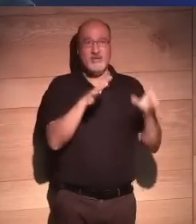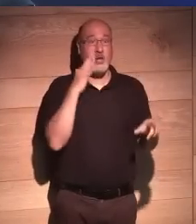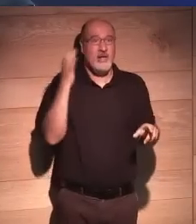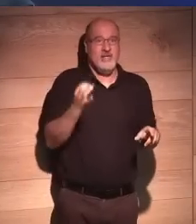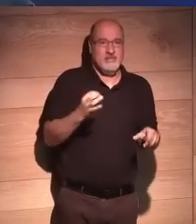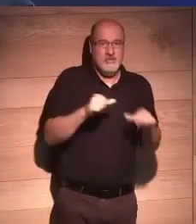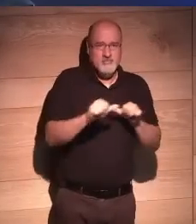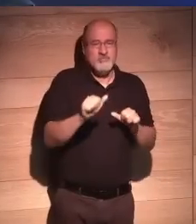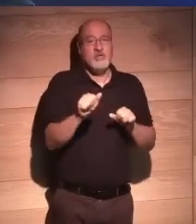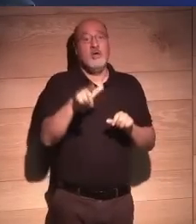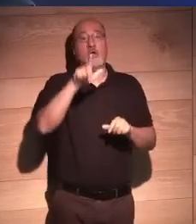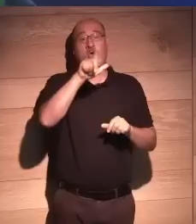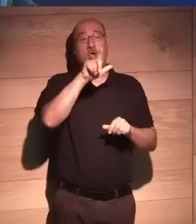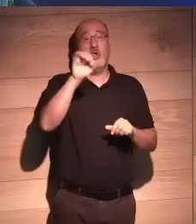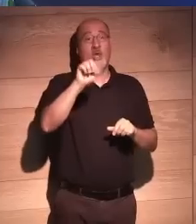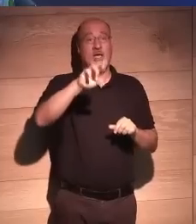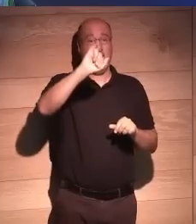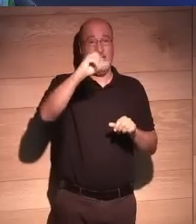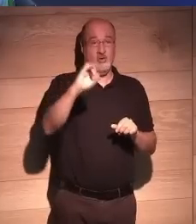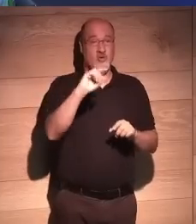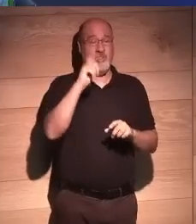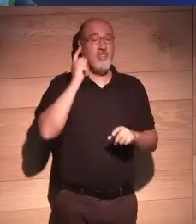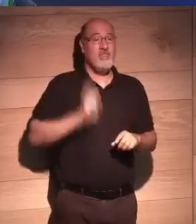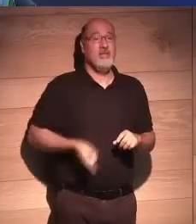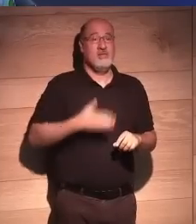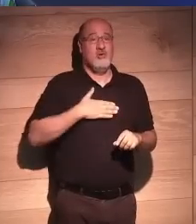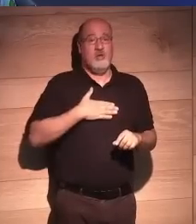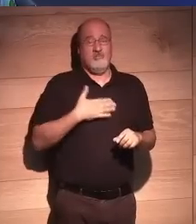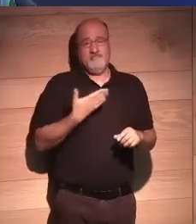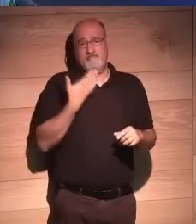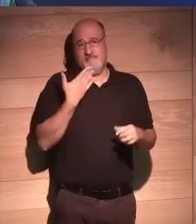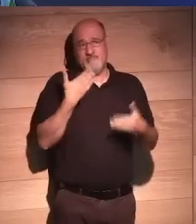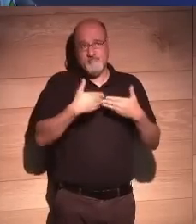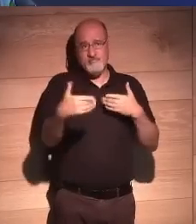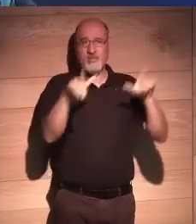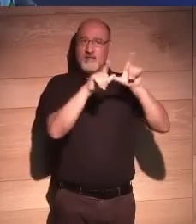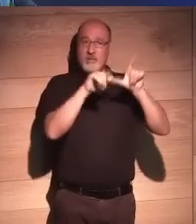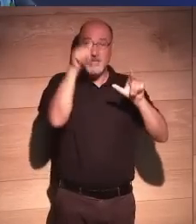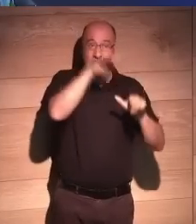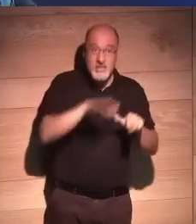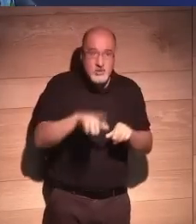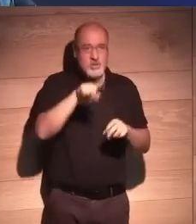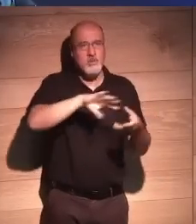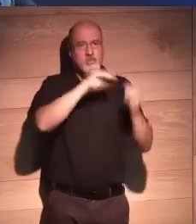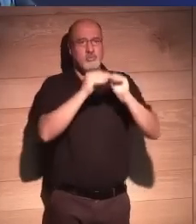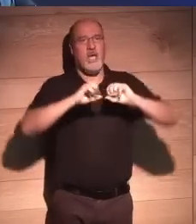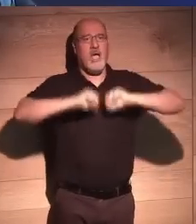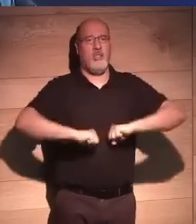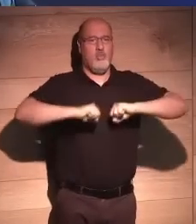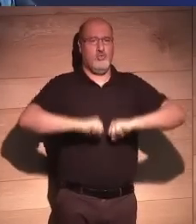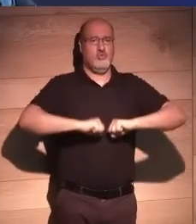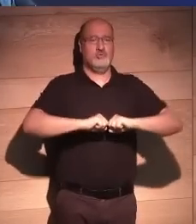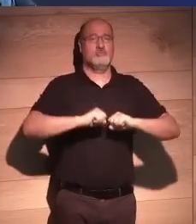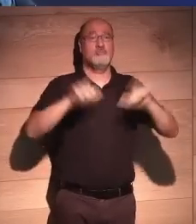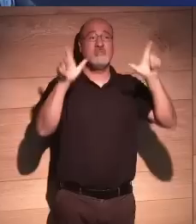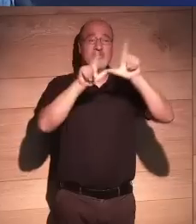que Lolo Rico, que fue la directora de la bola de cristal, aprovechó el programa para hacer televisión no solo para niños, sino televisión adulta, ¿no? Y